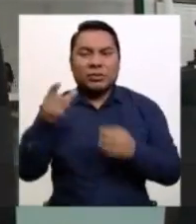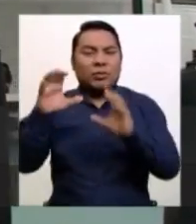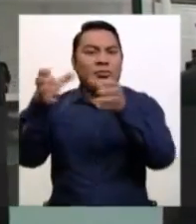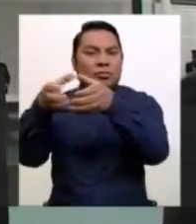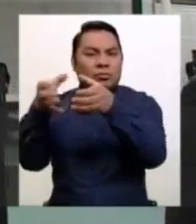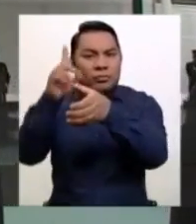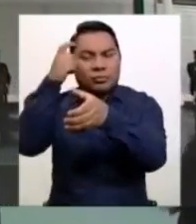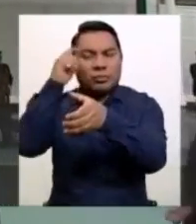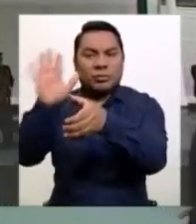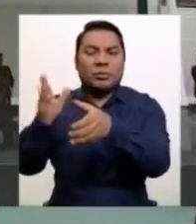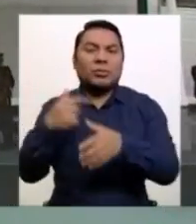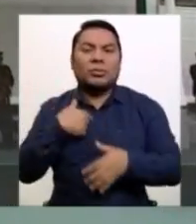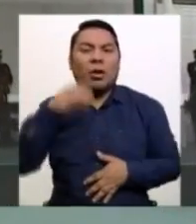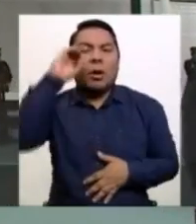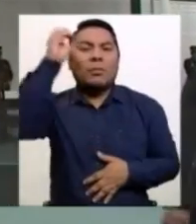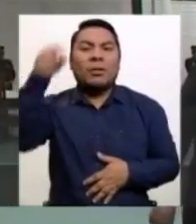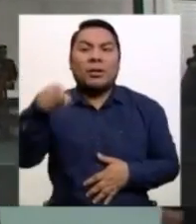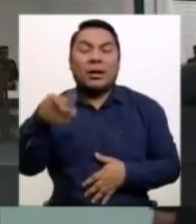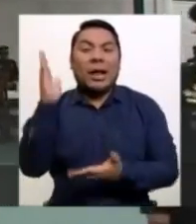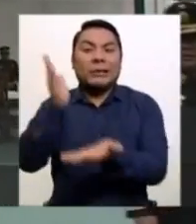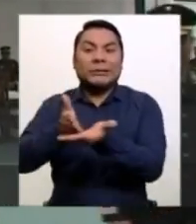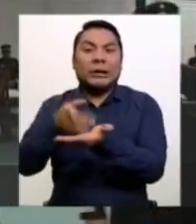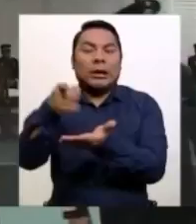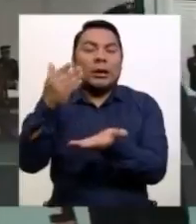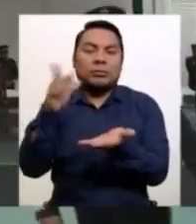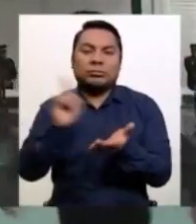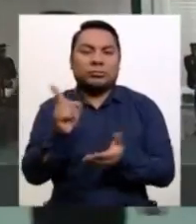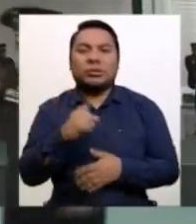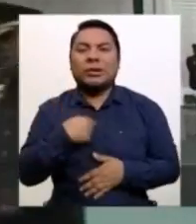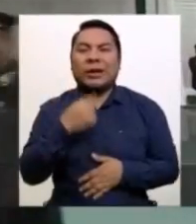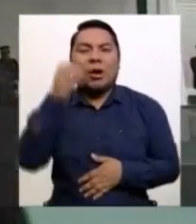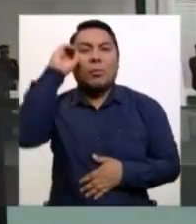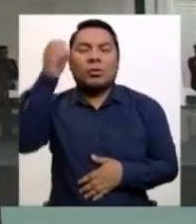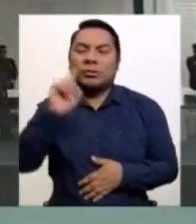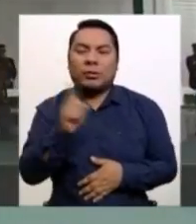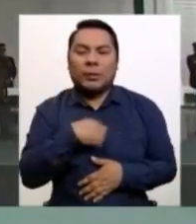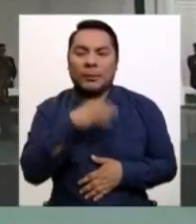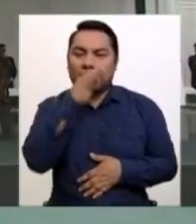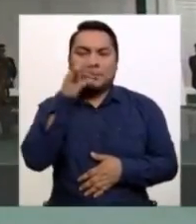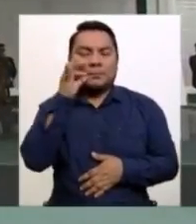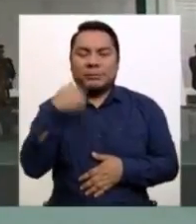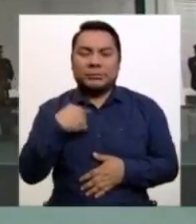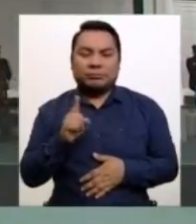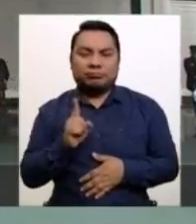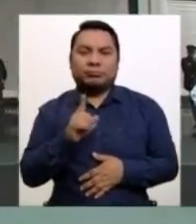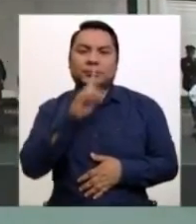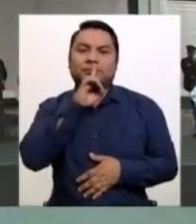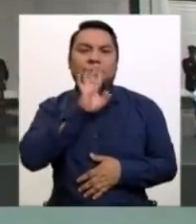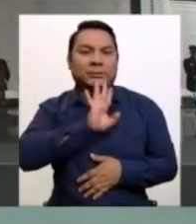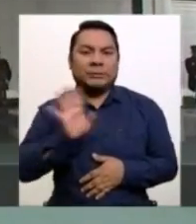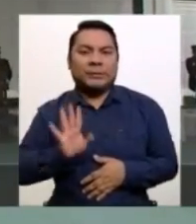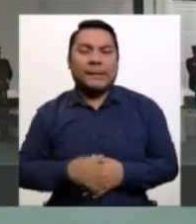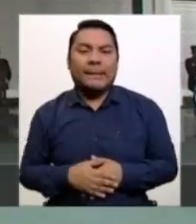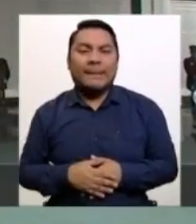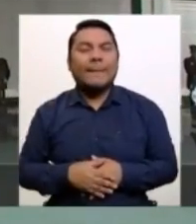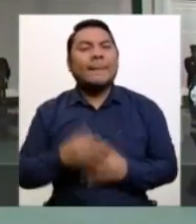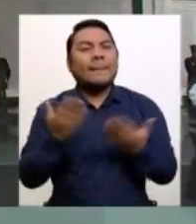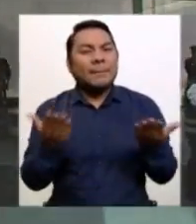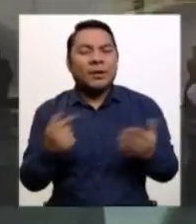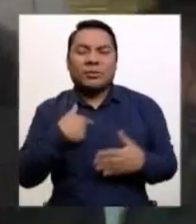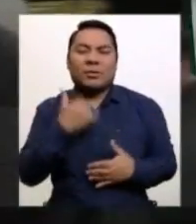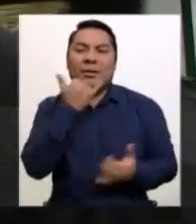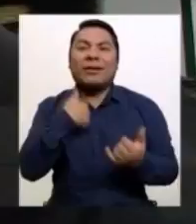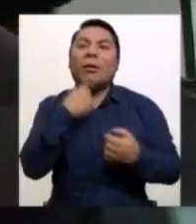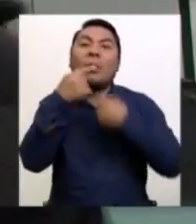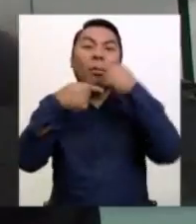y no voy a opinar una palabra ni en favor ni en contra ni el por qué, porque no me corresponde. En todo caso se estrechan, digamos. Sería un error de mi